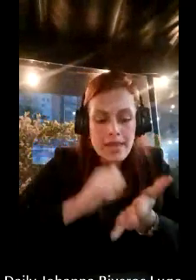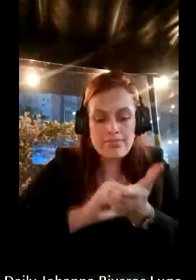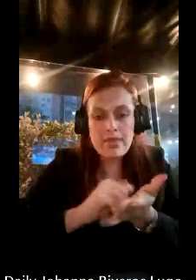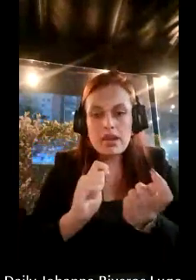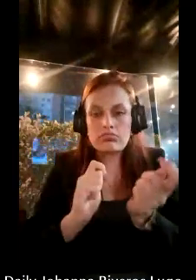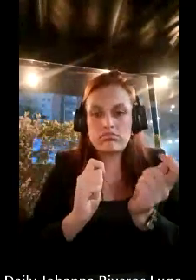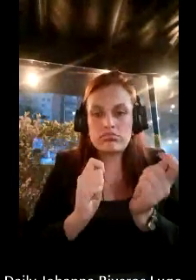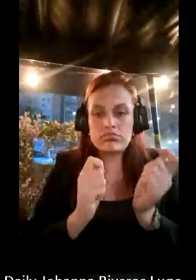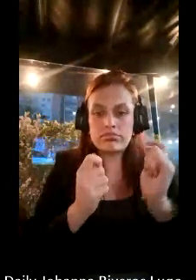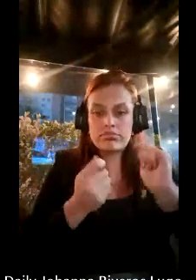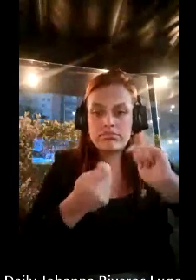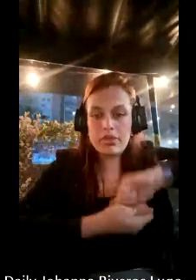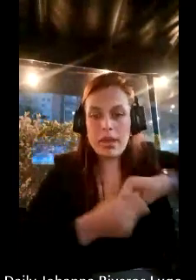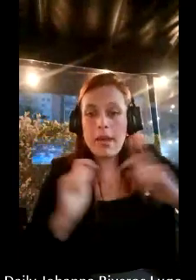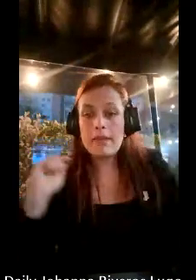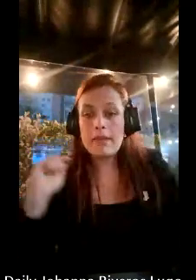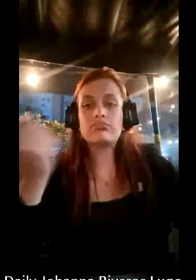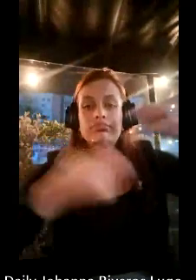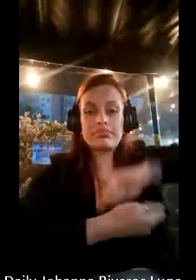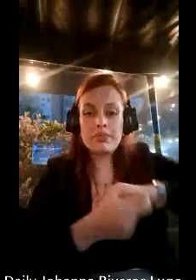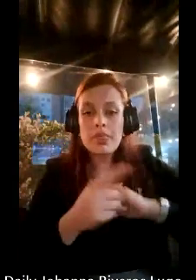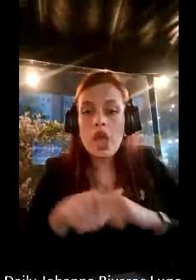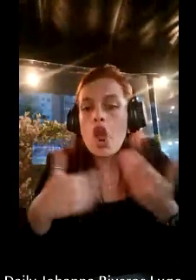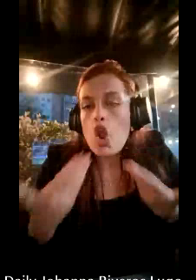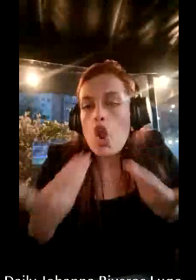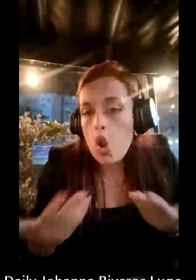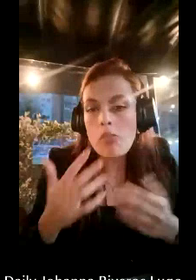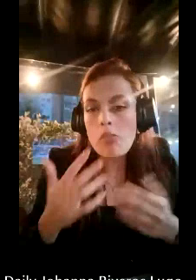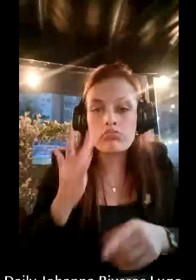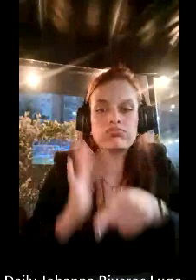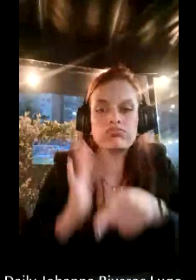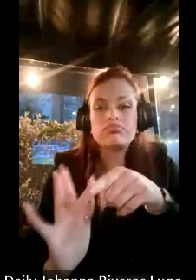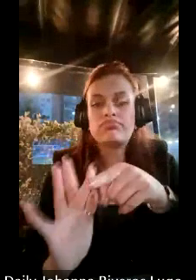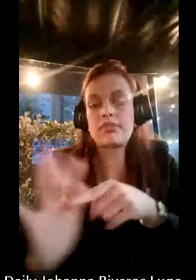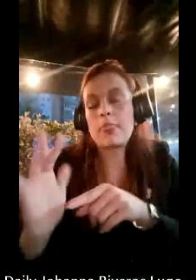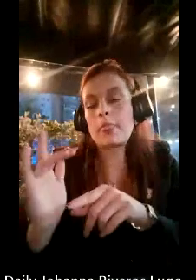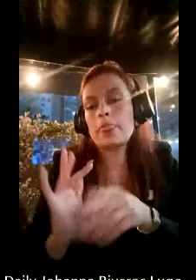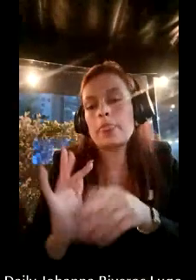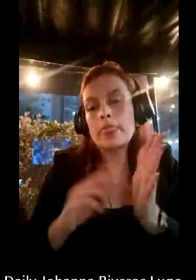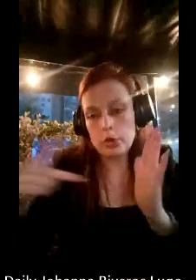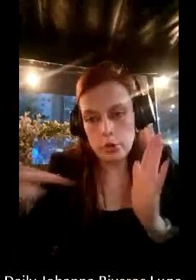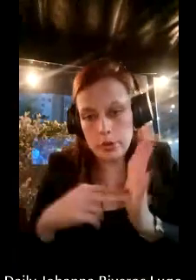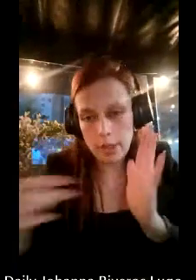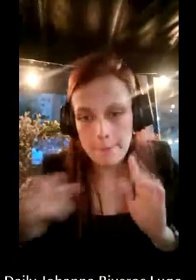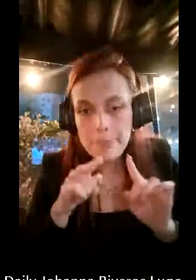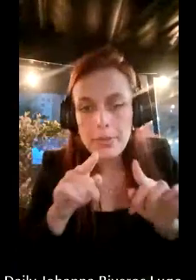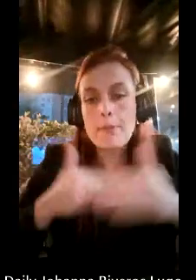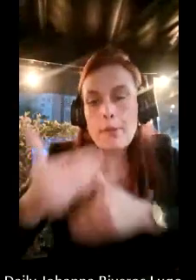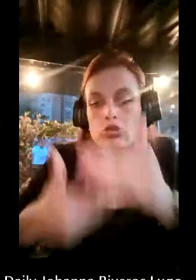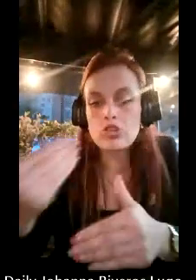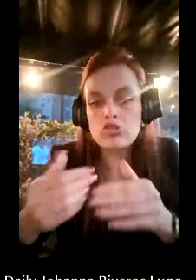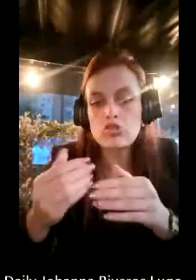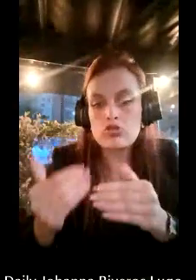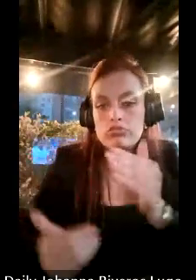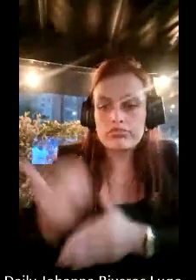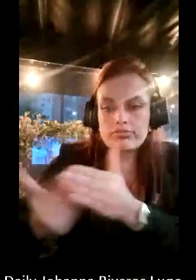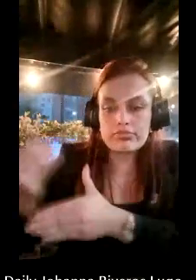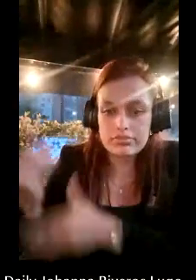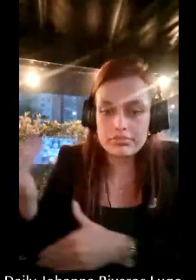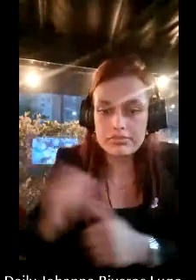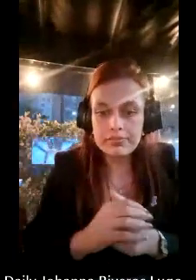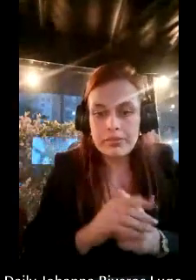herramientas tecnológicas. Y el cuarto, proponer acciones de mejora en los procesos productivos de acuerdo con los principios y leyes de la